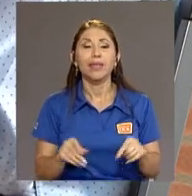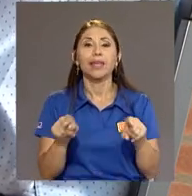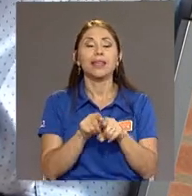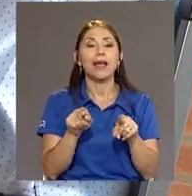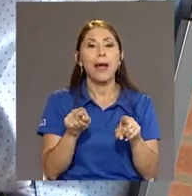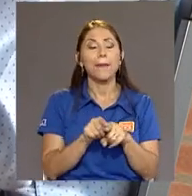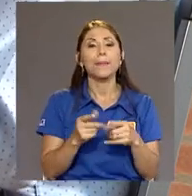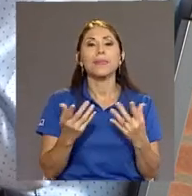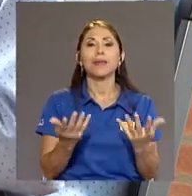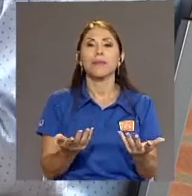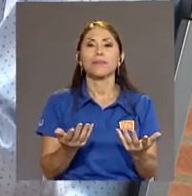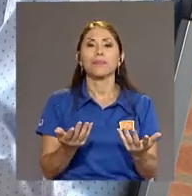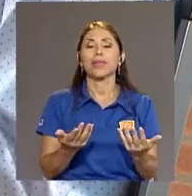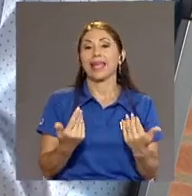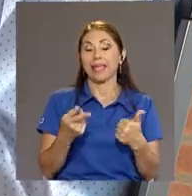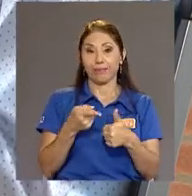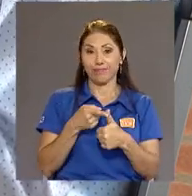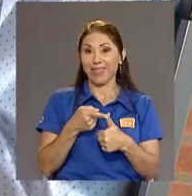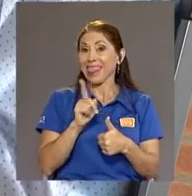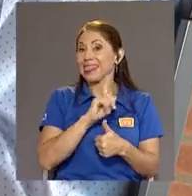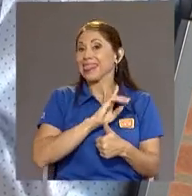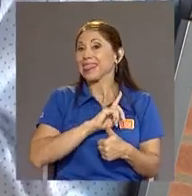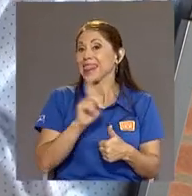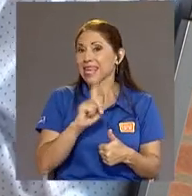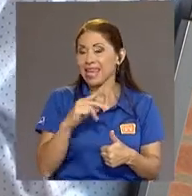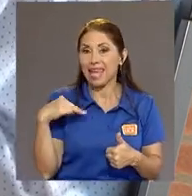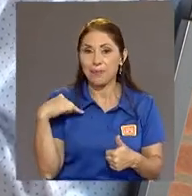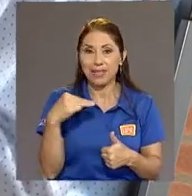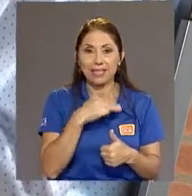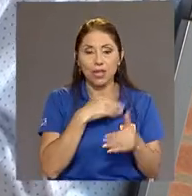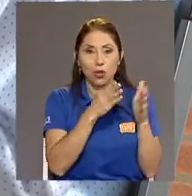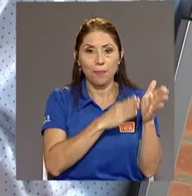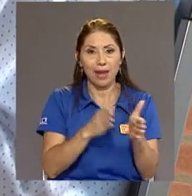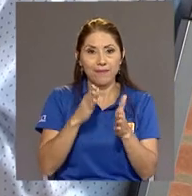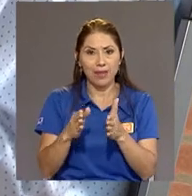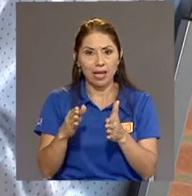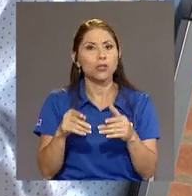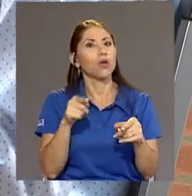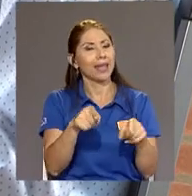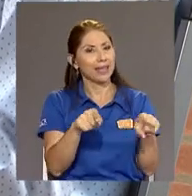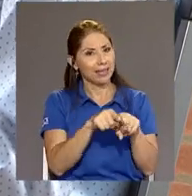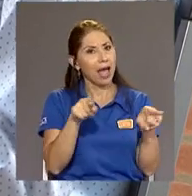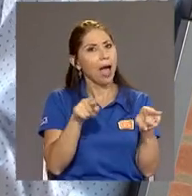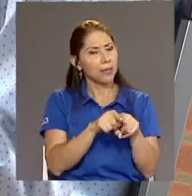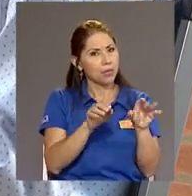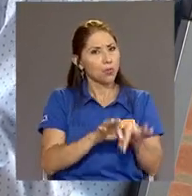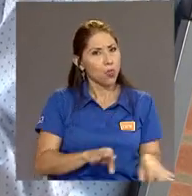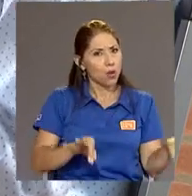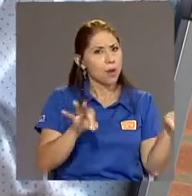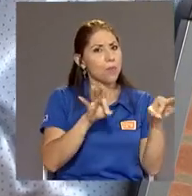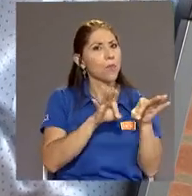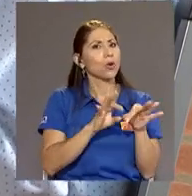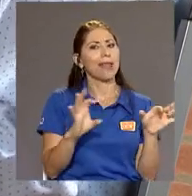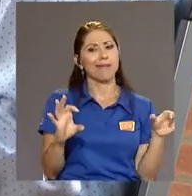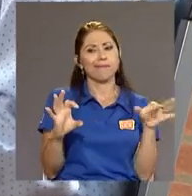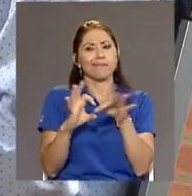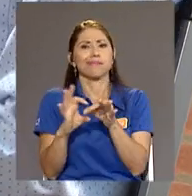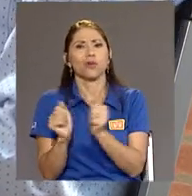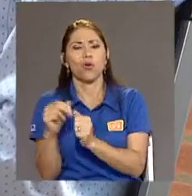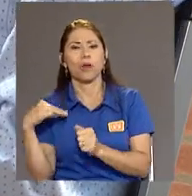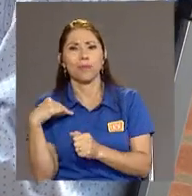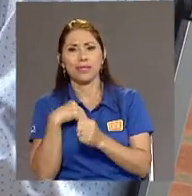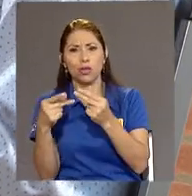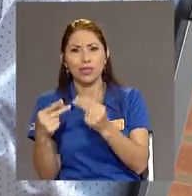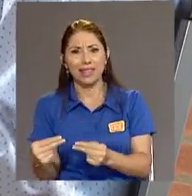converger es que ni el Ministerio de Planificación, que es otro actor importantísimo y casi que simbiótico con el Ministerio de Hacienda, ni la misma